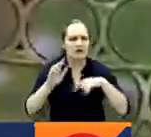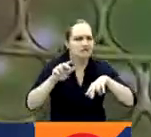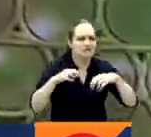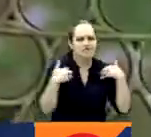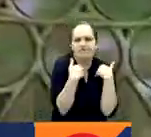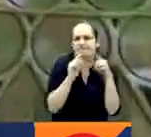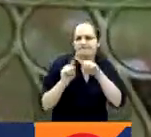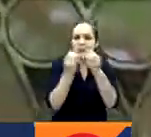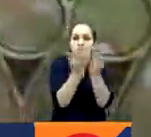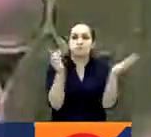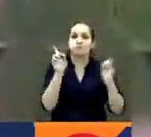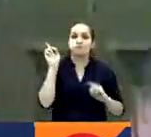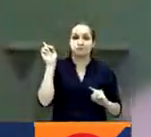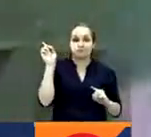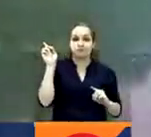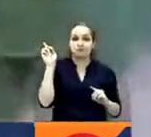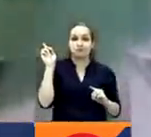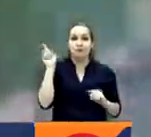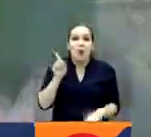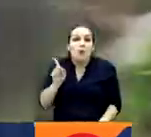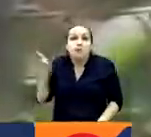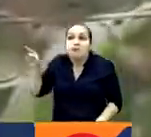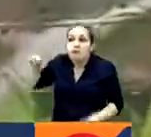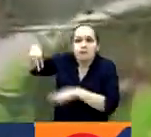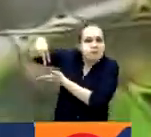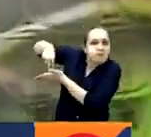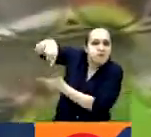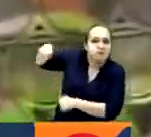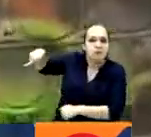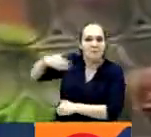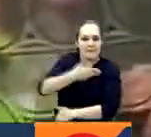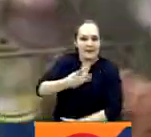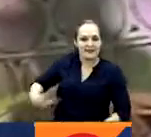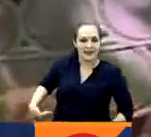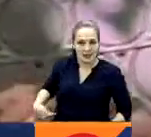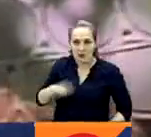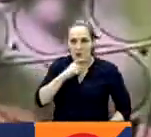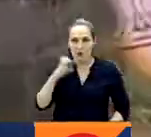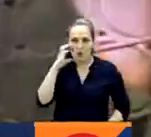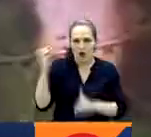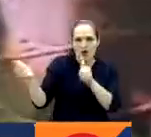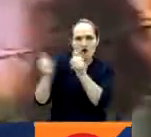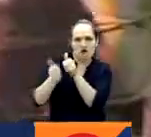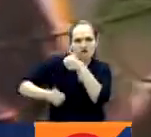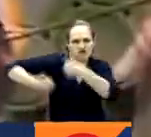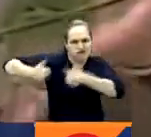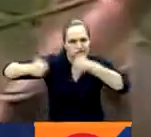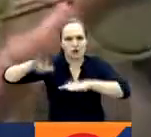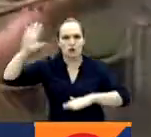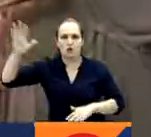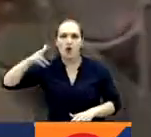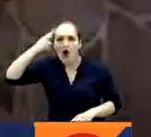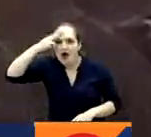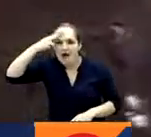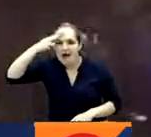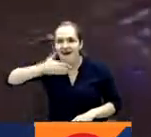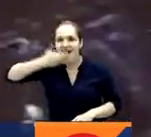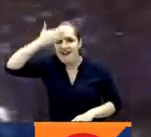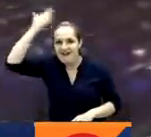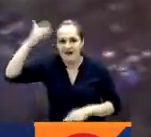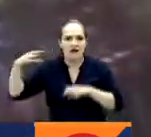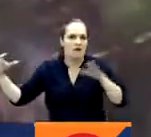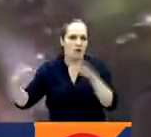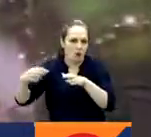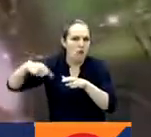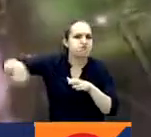nuestro país. En contados segundos va a haber aquí una muestra cultural delante de todos los funcionarios y también como muestra de bienvenida